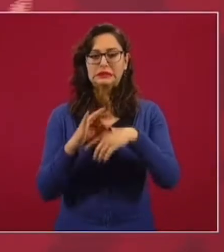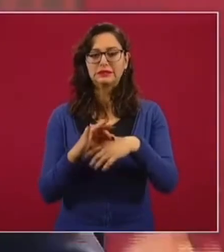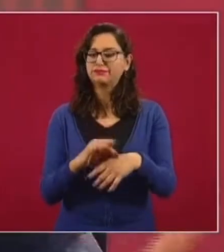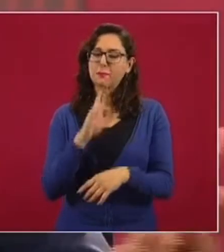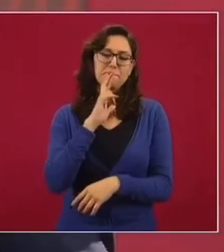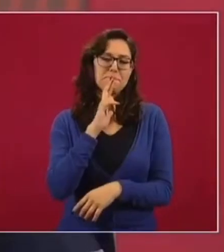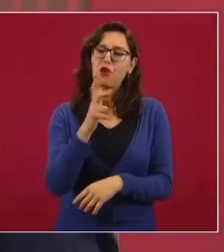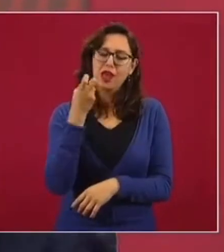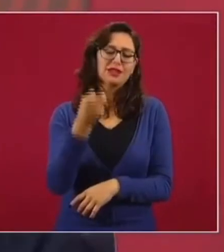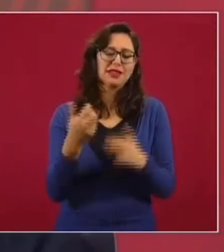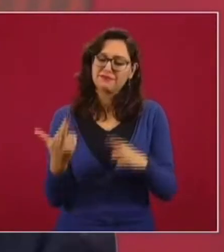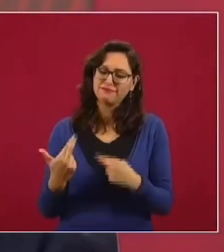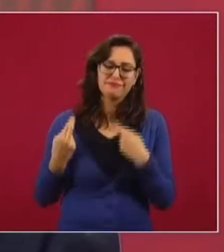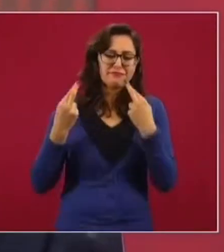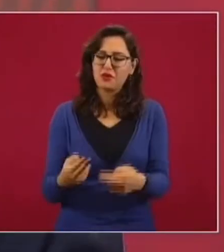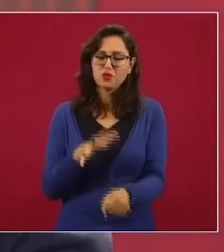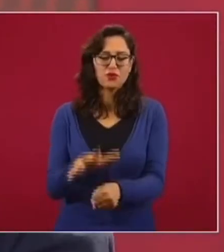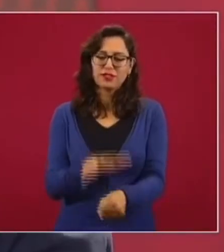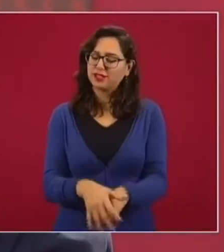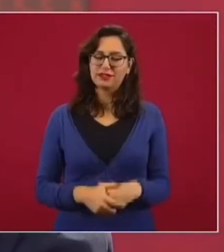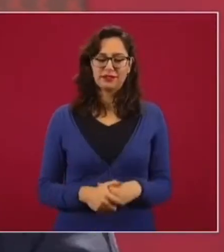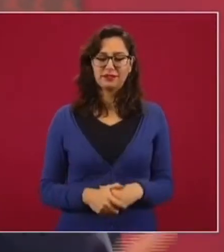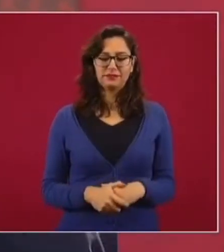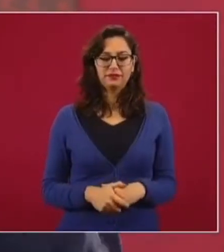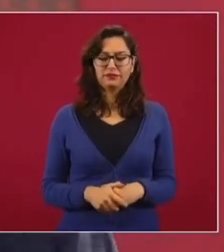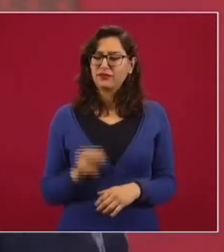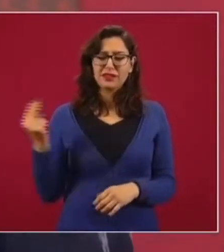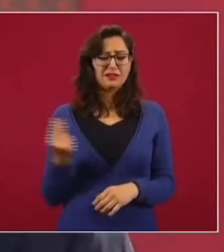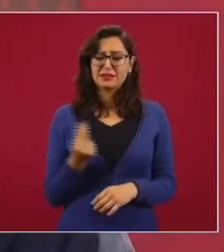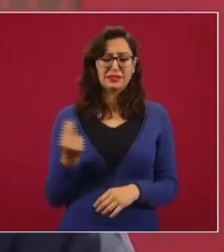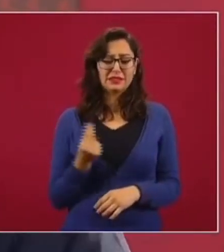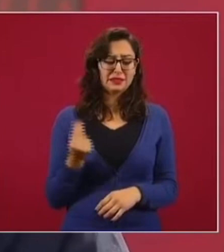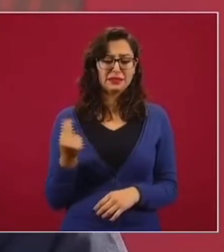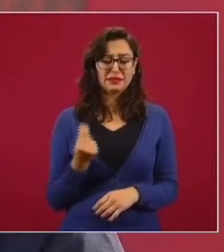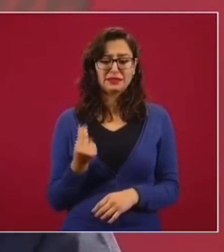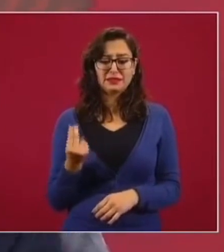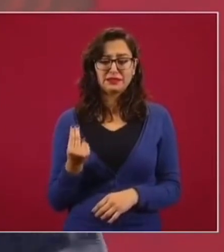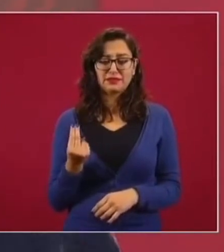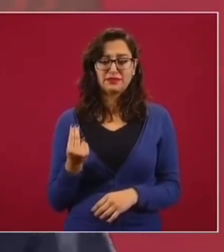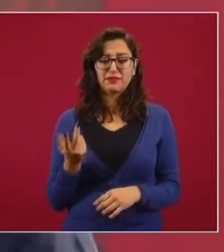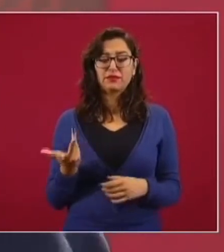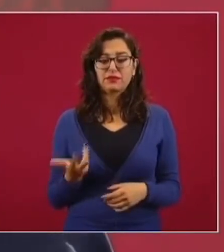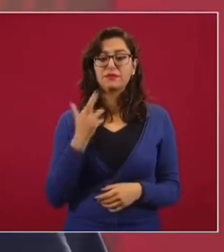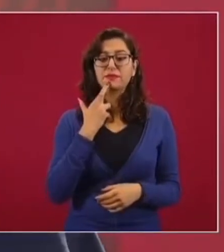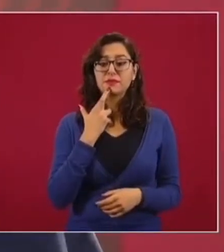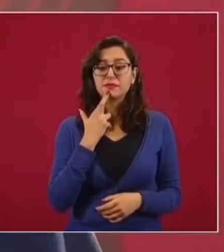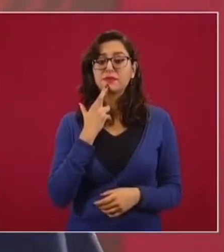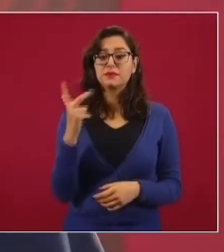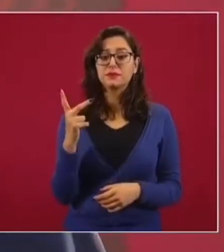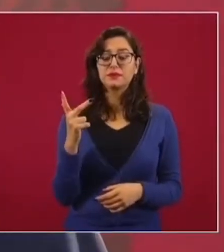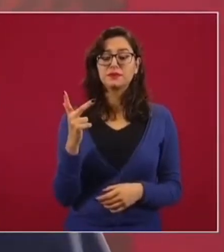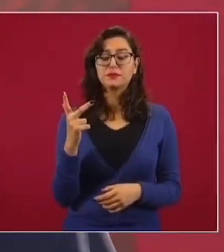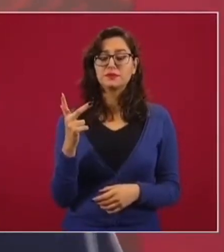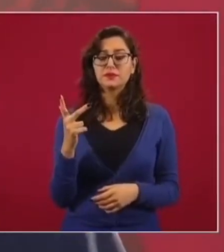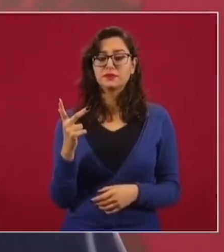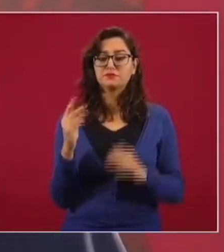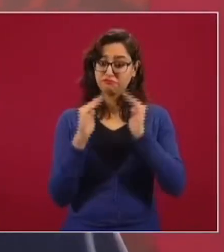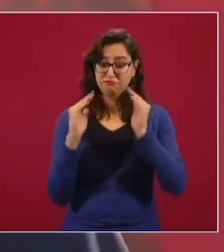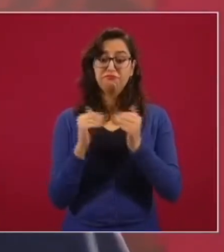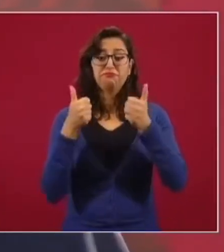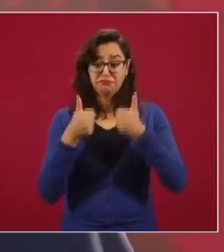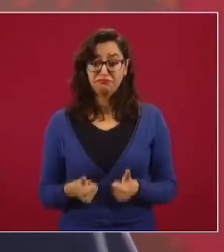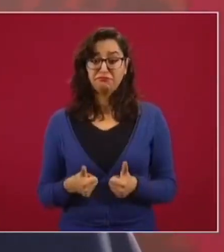¿Qué mejor regalo que ese? Entonces, no hace falta. O sea, es mejor quedarnos en